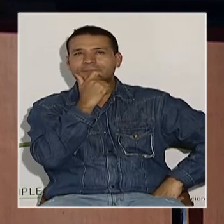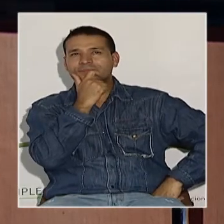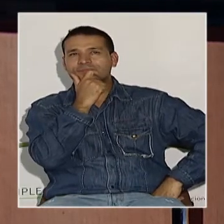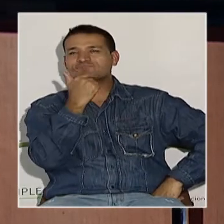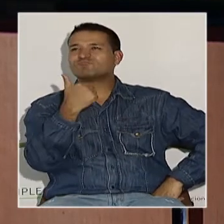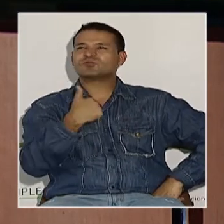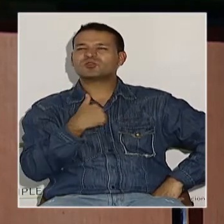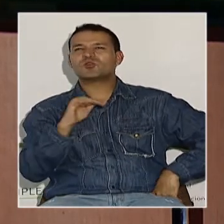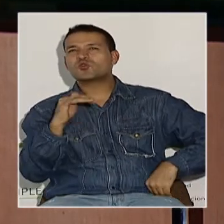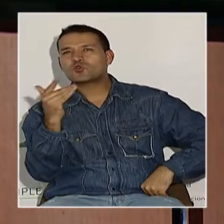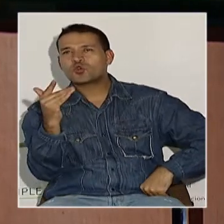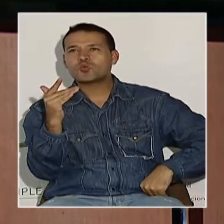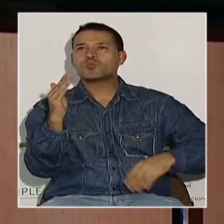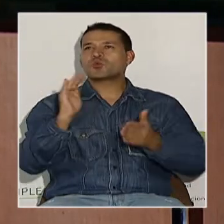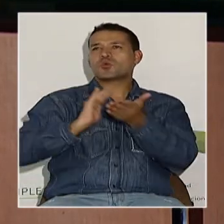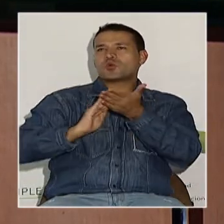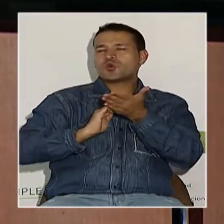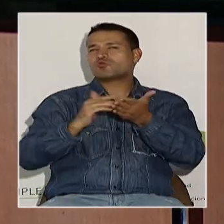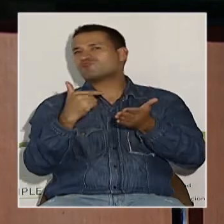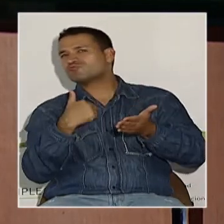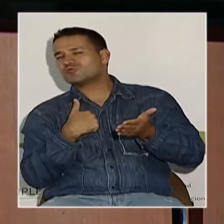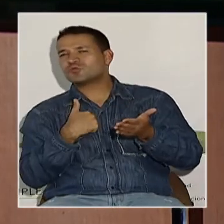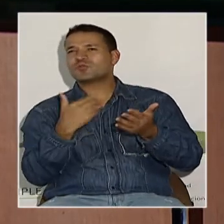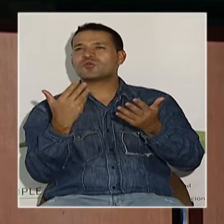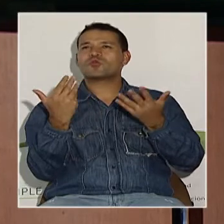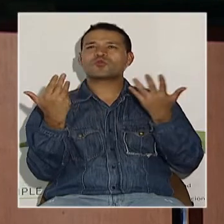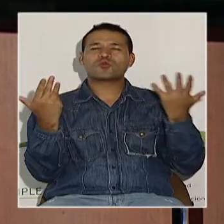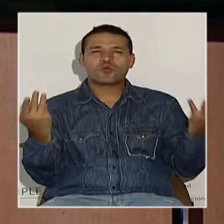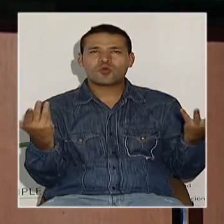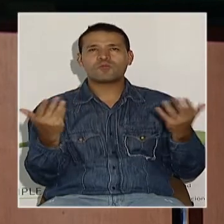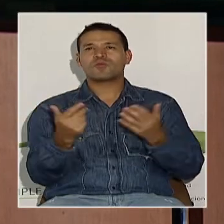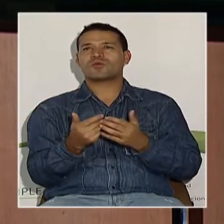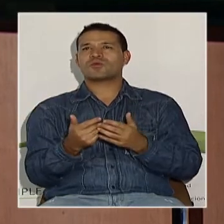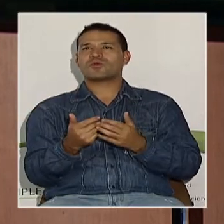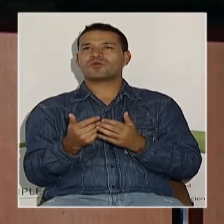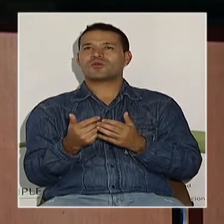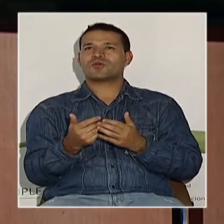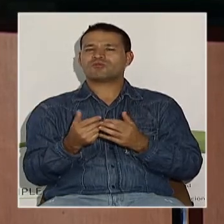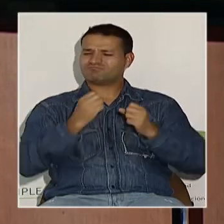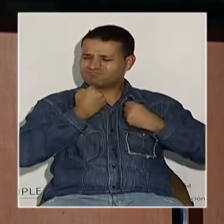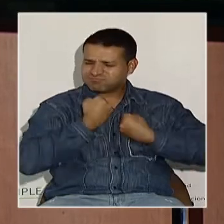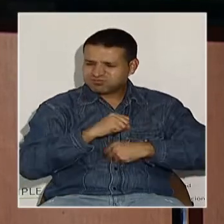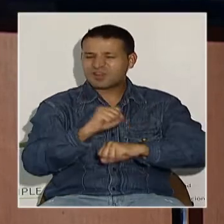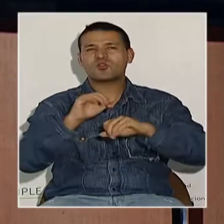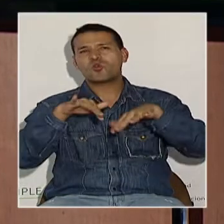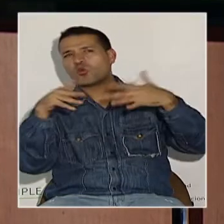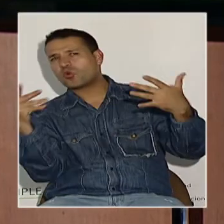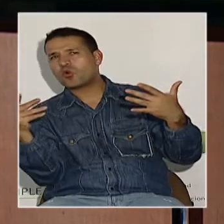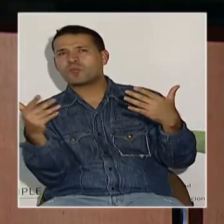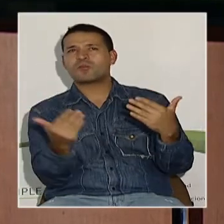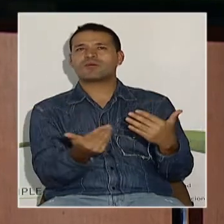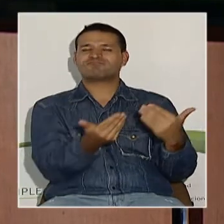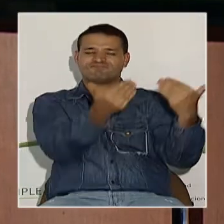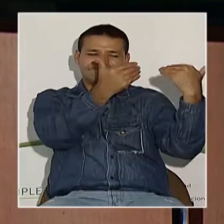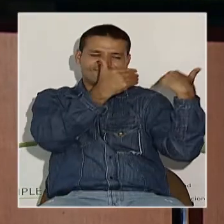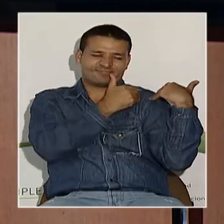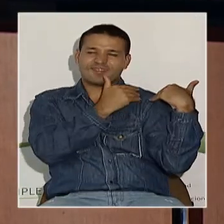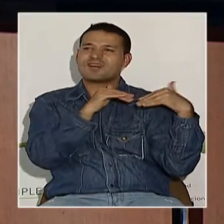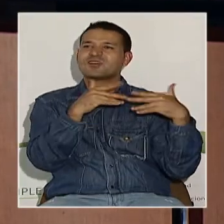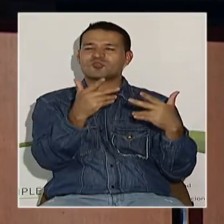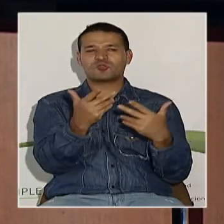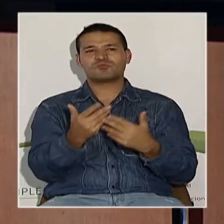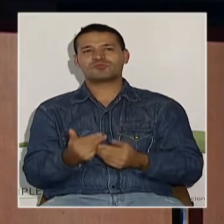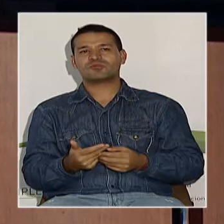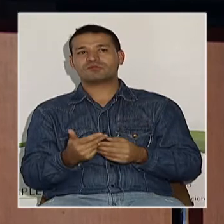vida. La responsabilidad es cómo respondo yo a esta realidad tan compleja como es la